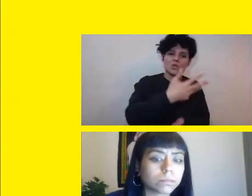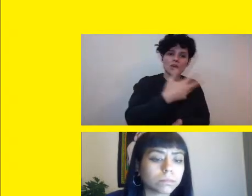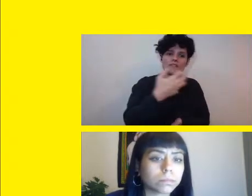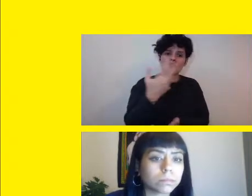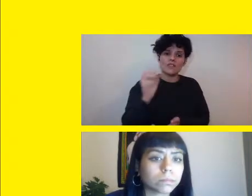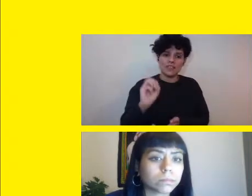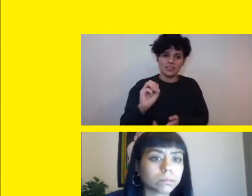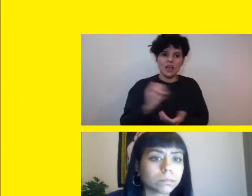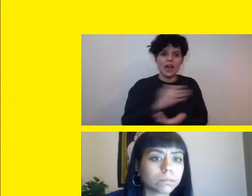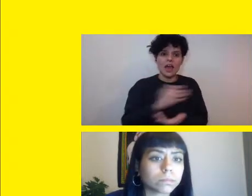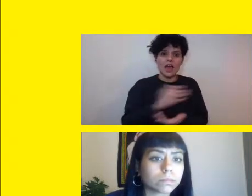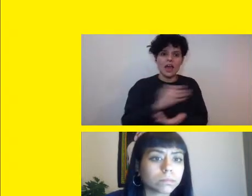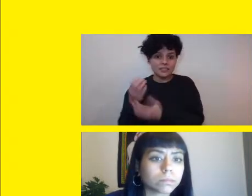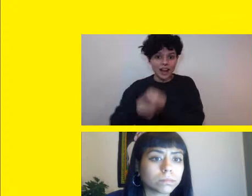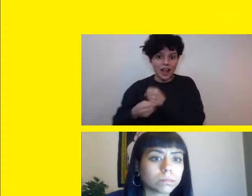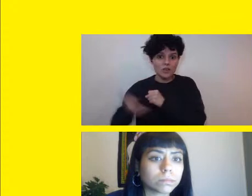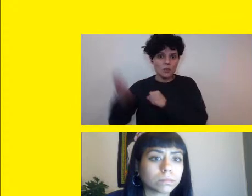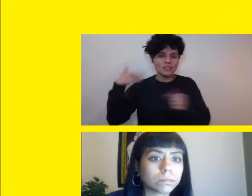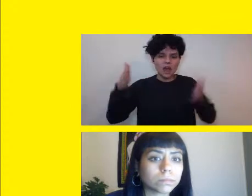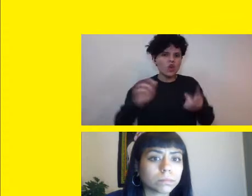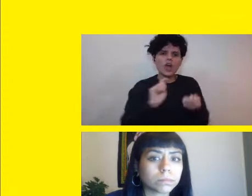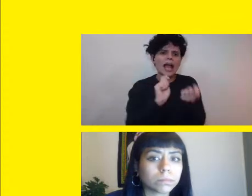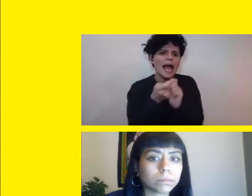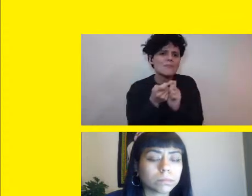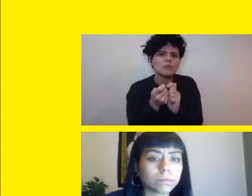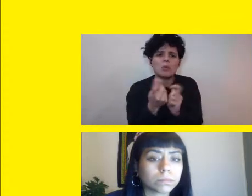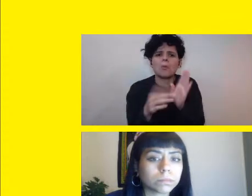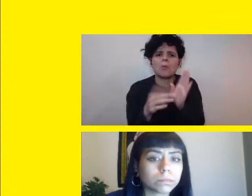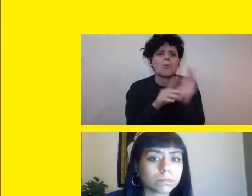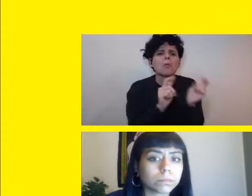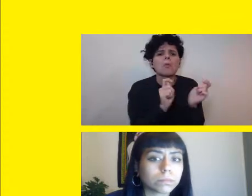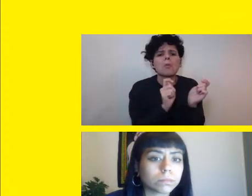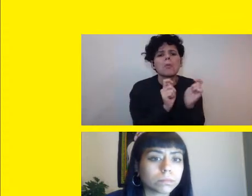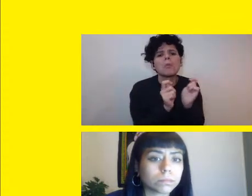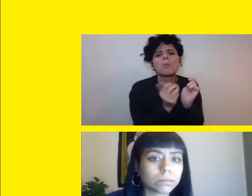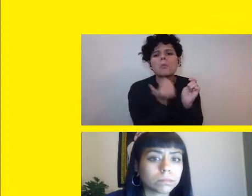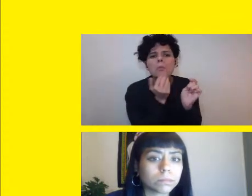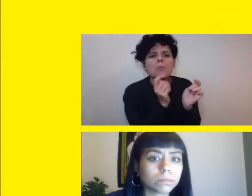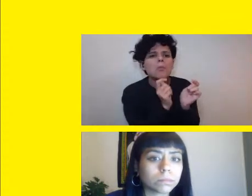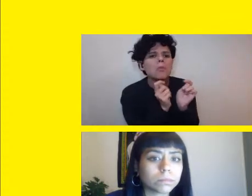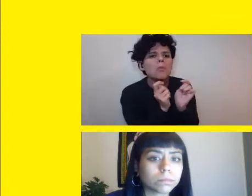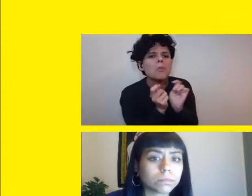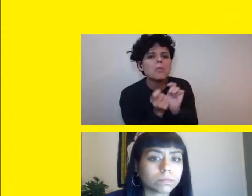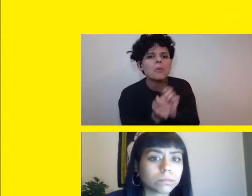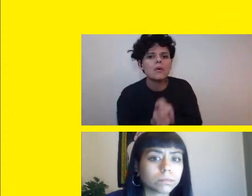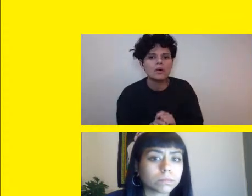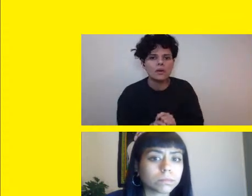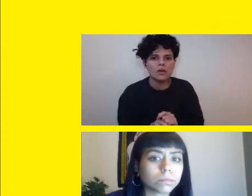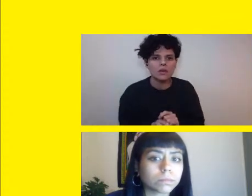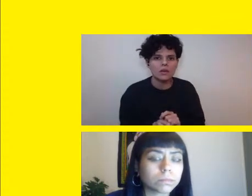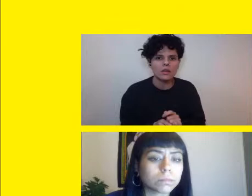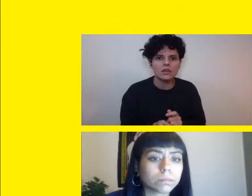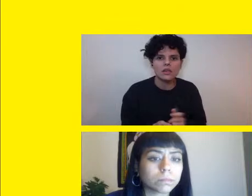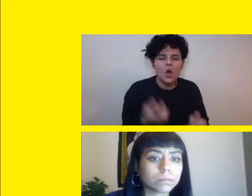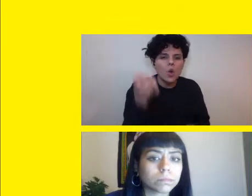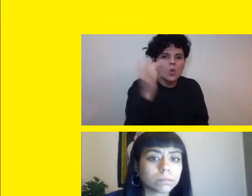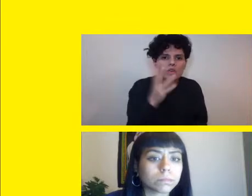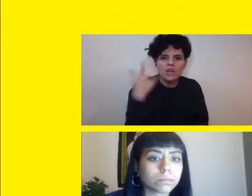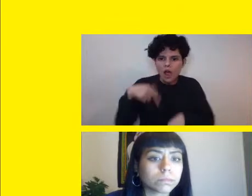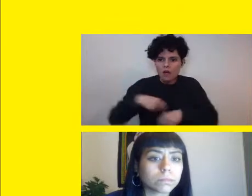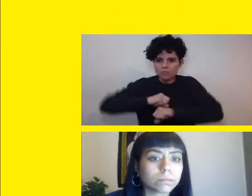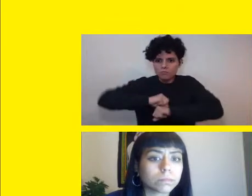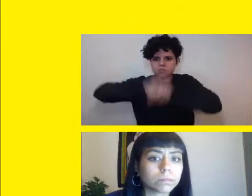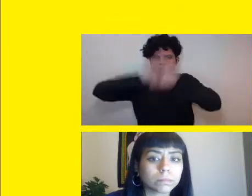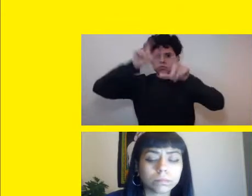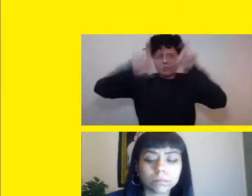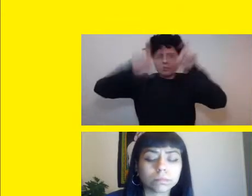cambio sustancial, porque lo que tenemos, o sea, lo que obtuvimos finalmente son estallidos populares, gente fallecida, gente quemada